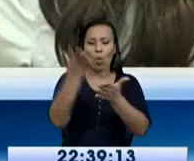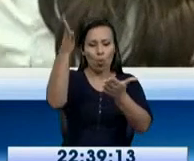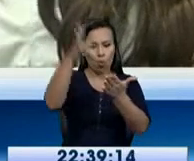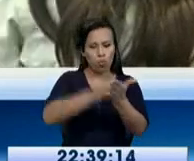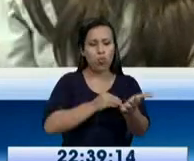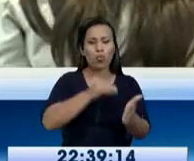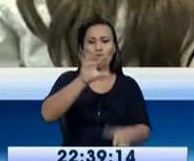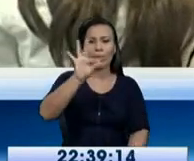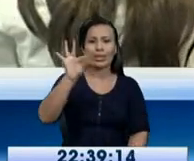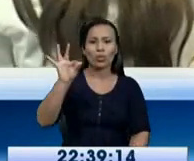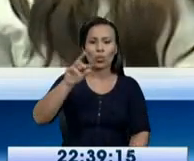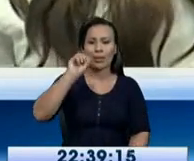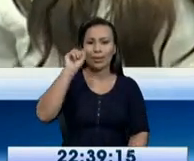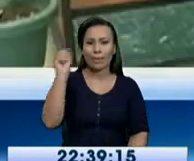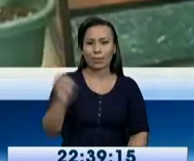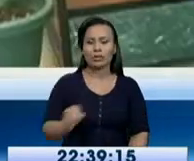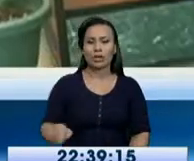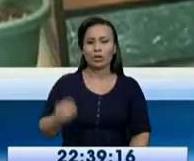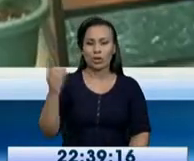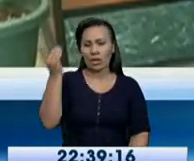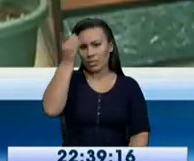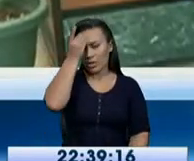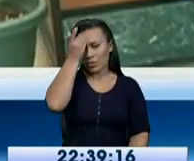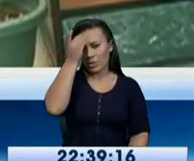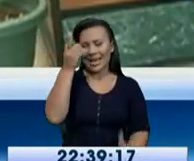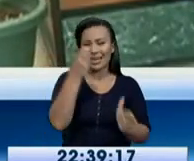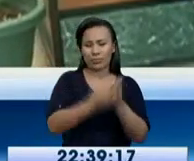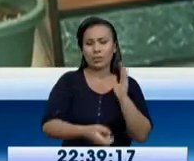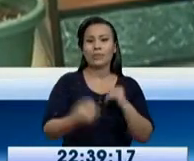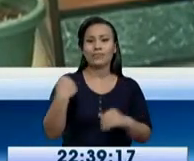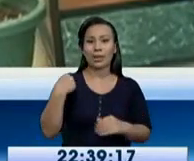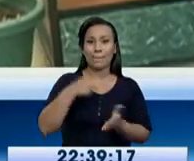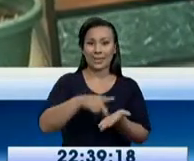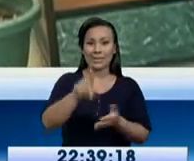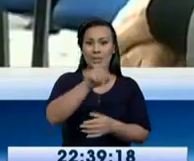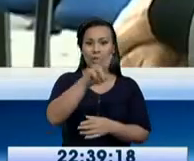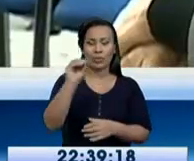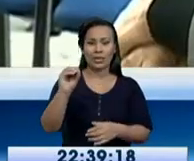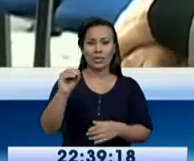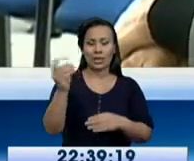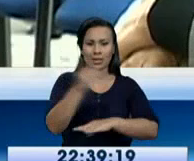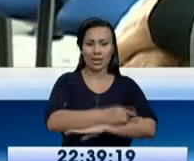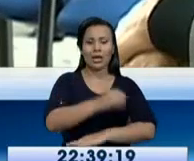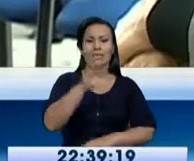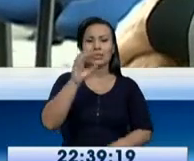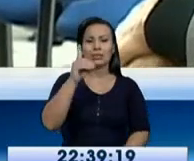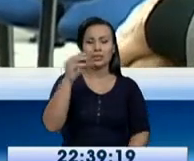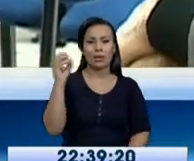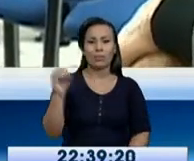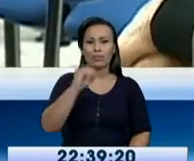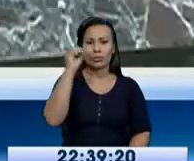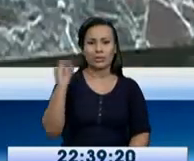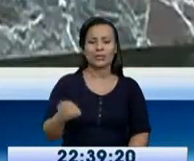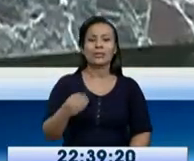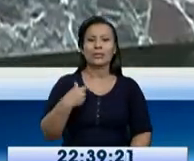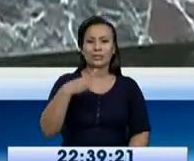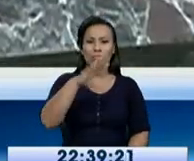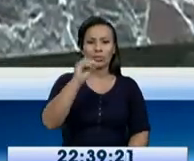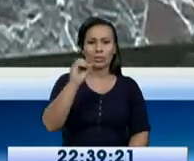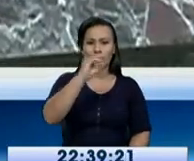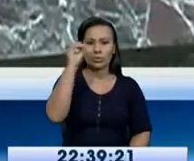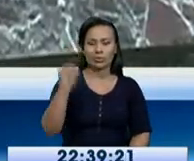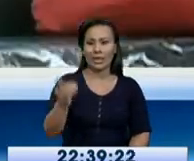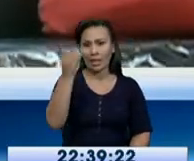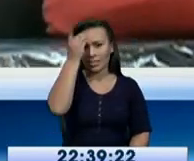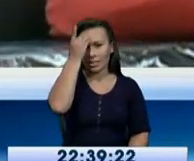99% del monto de intereses y multas. Quienes paguen hasta los 120 días el 100% del capital, se les condonará el 50%